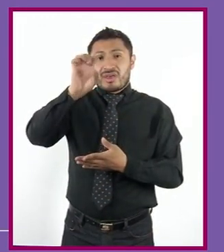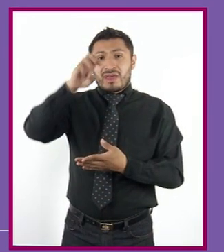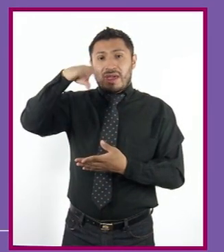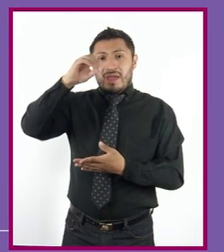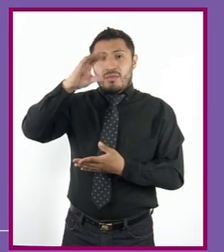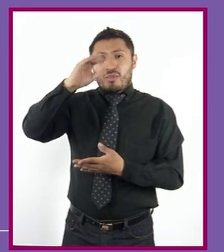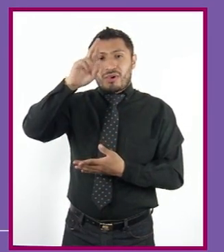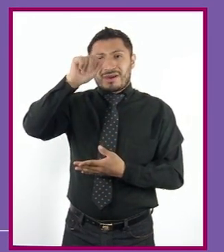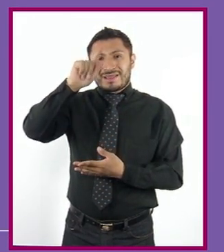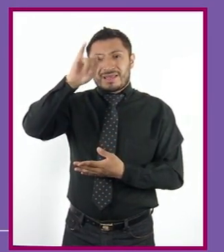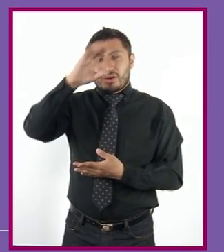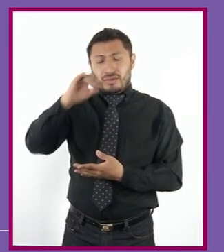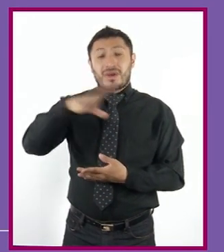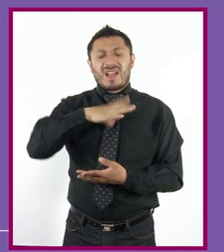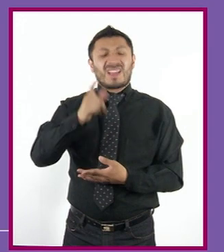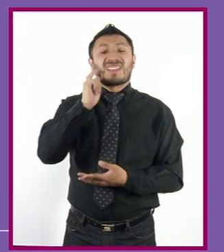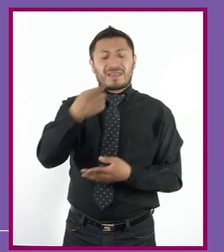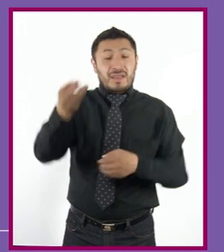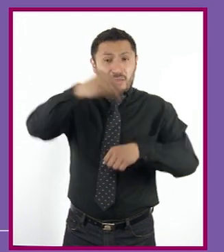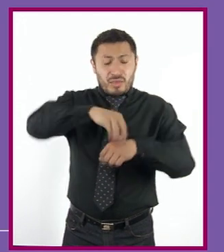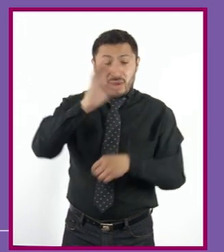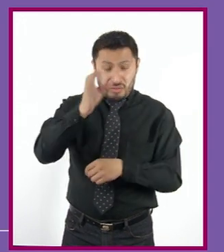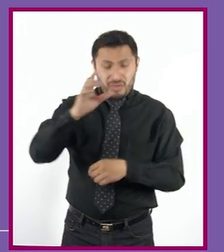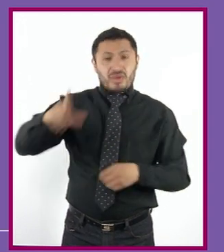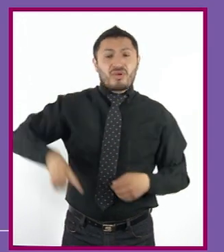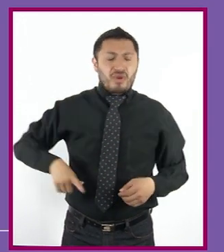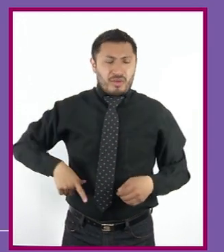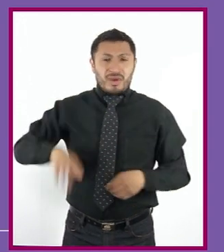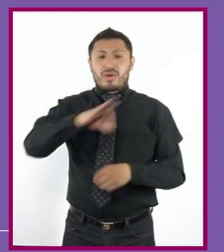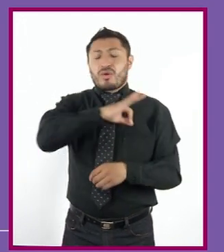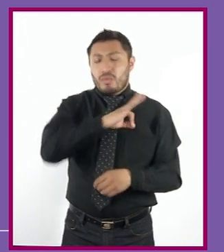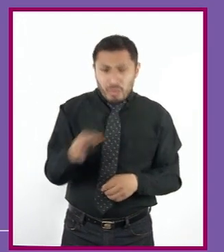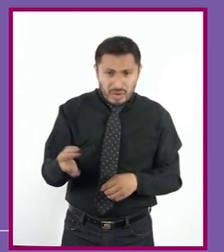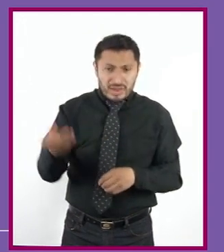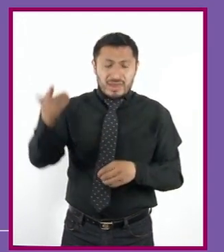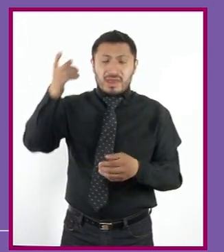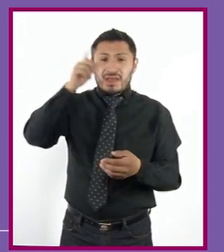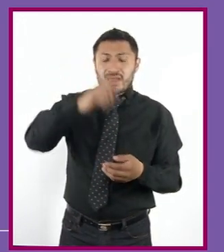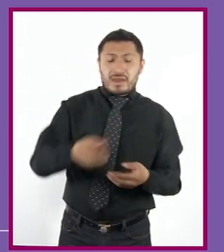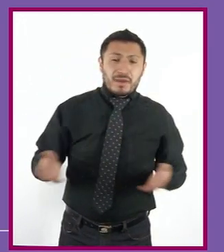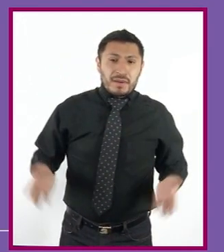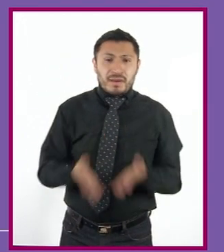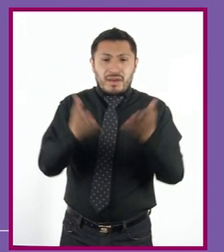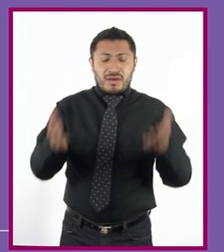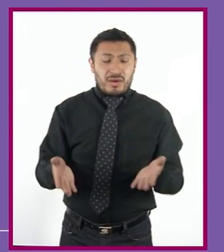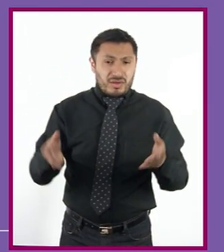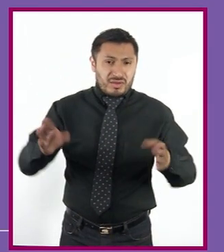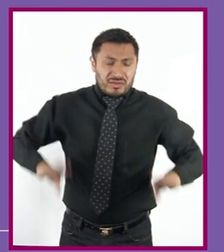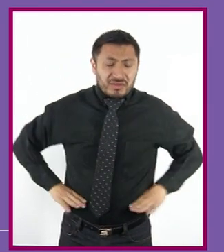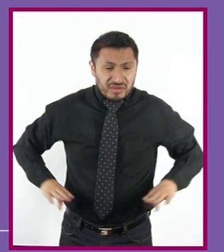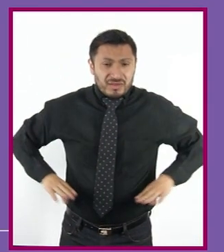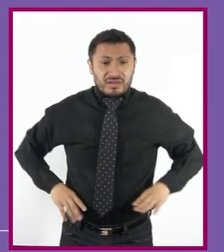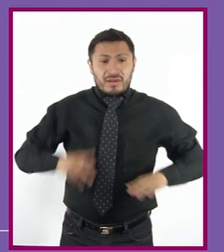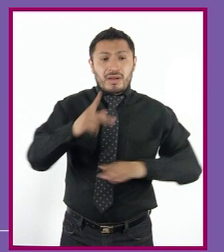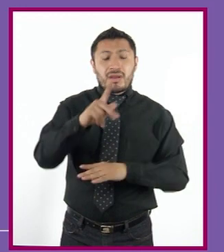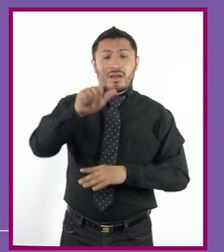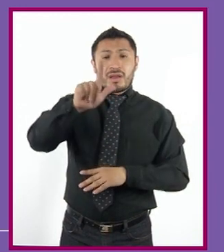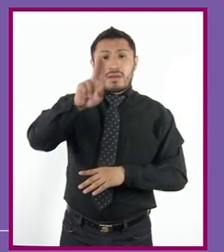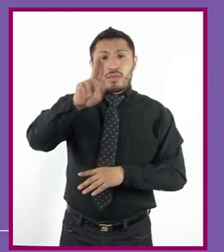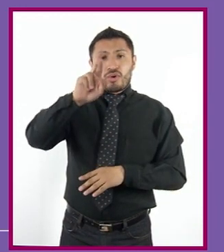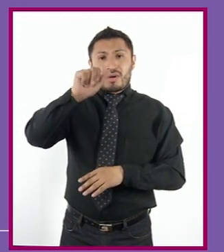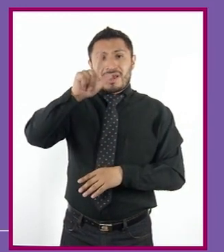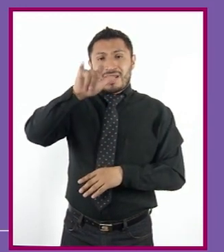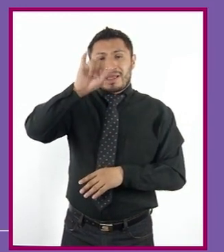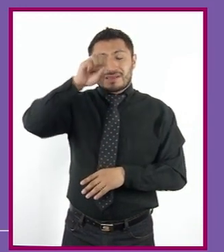se establece cuando un gobierno democrático puede poner en práctica sus cualidades. Pluralismo, es decir, la expresión